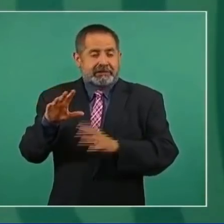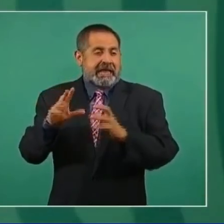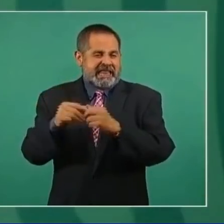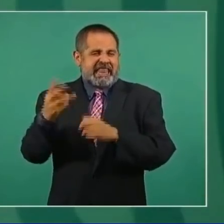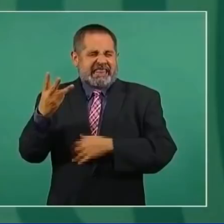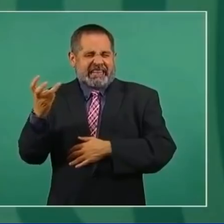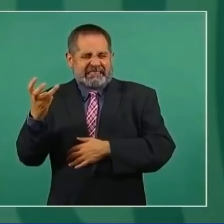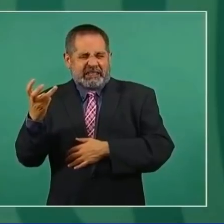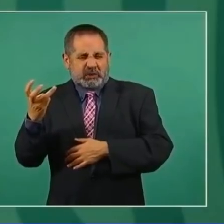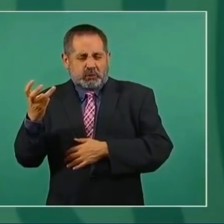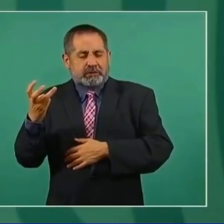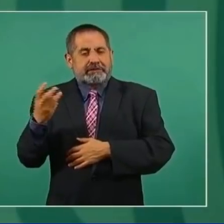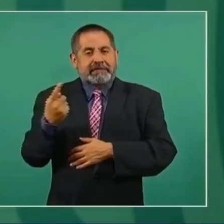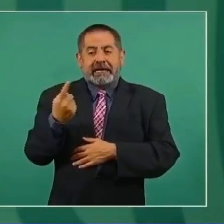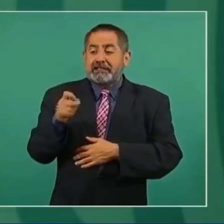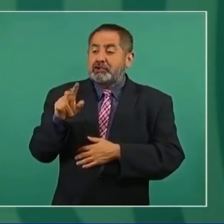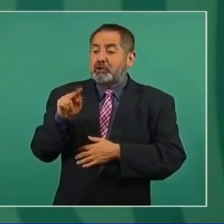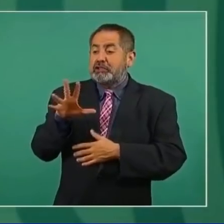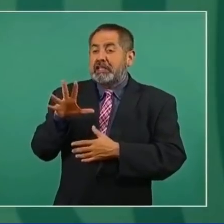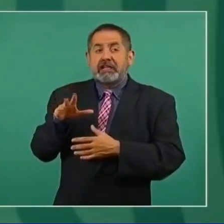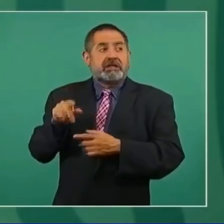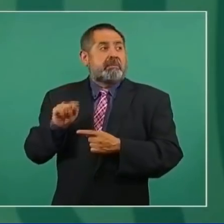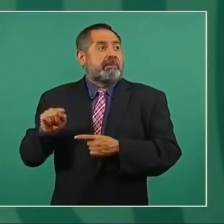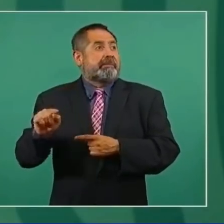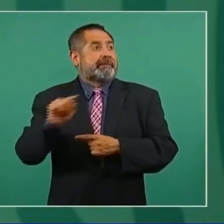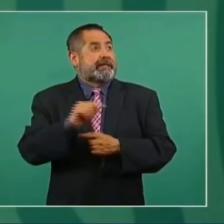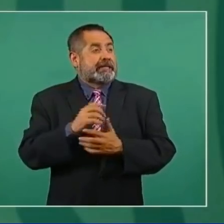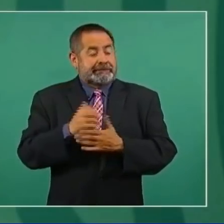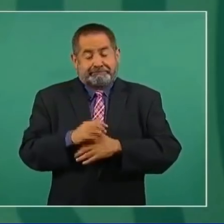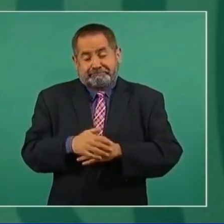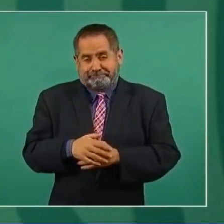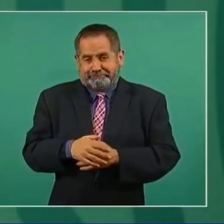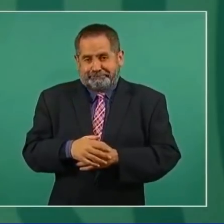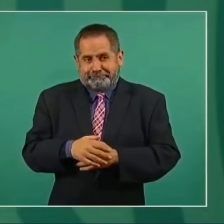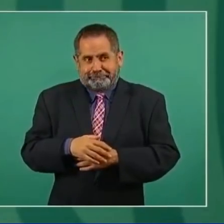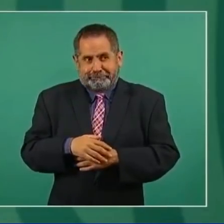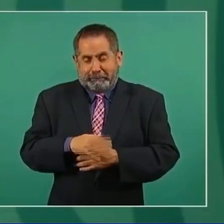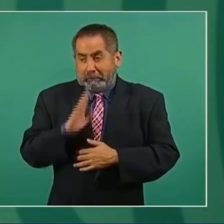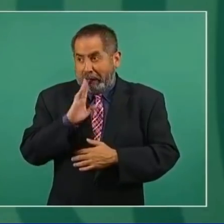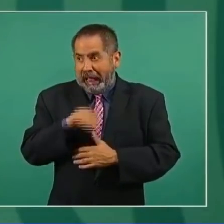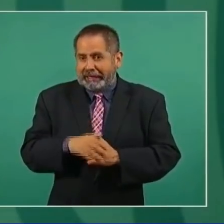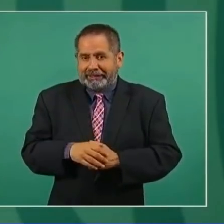300 distritos. Muy mal.